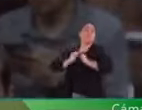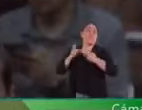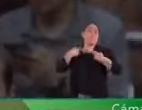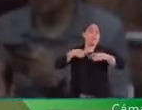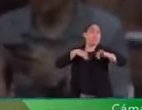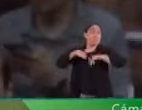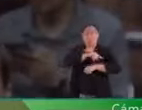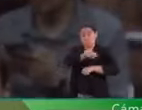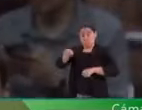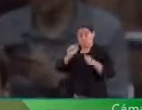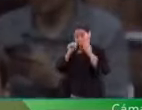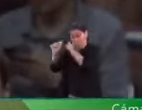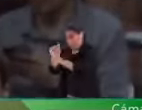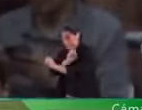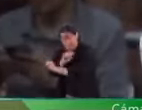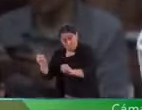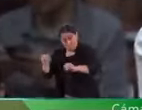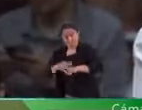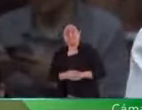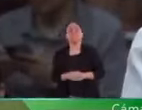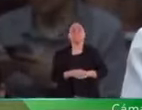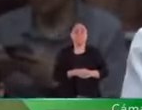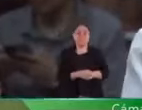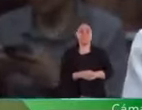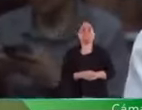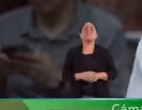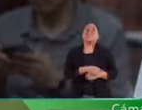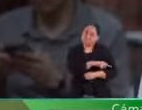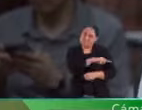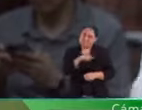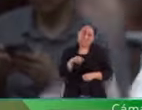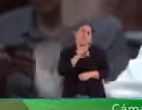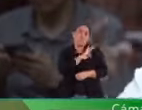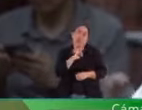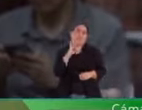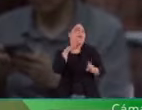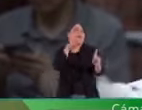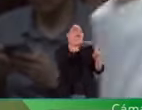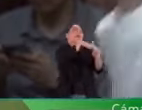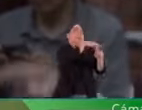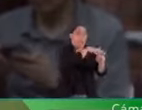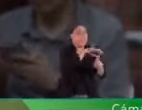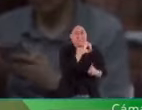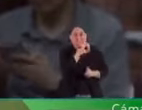trabajadores que no escucharon. Tendrán mucha popularidad, quizás, pero